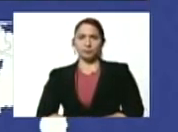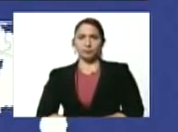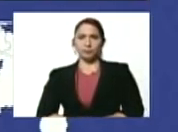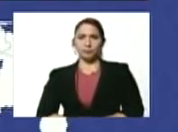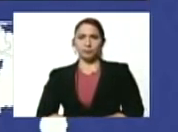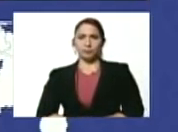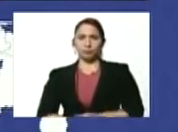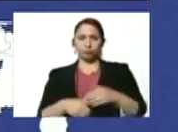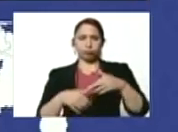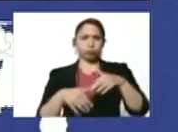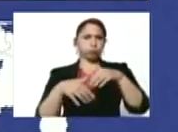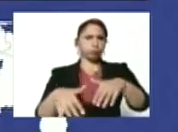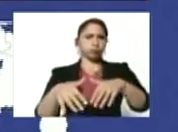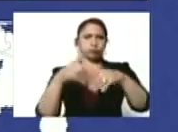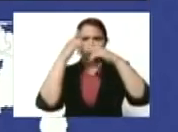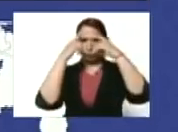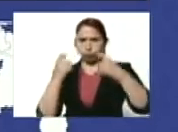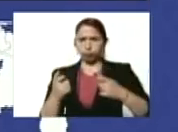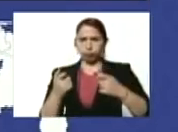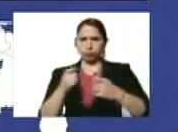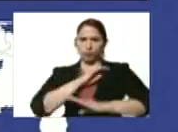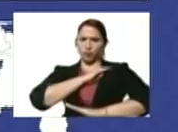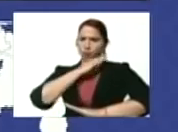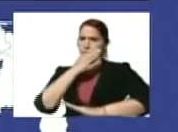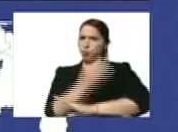las tropas, la fuerza